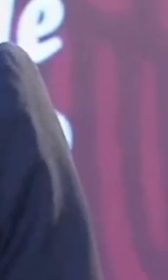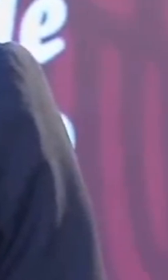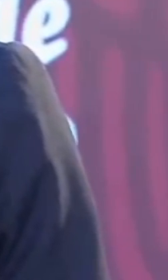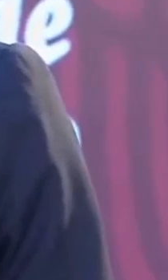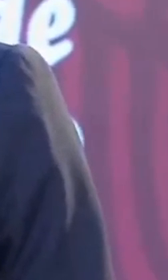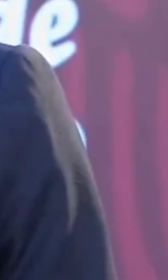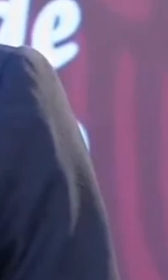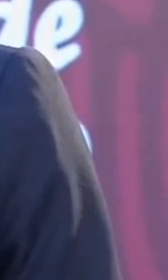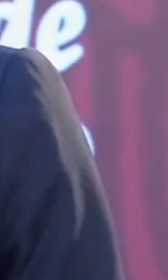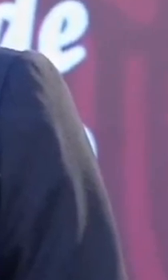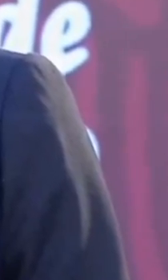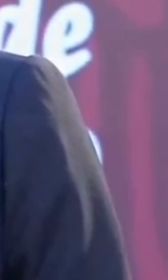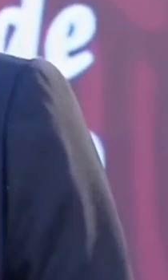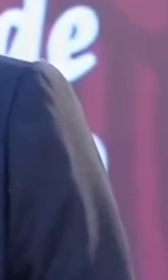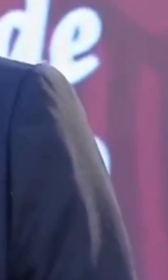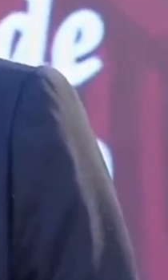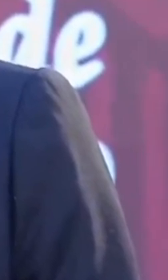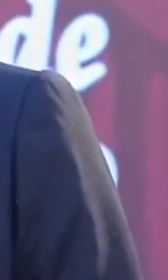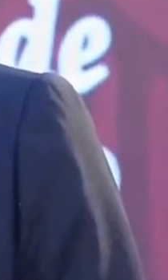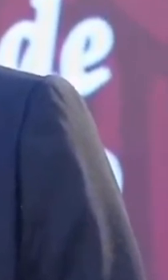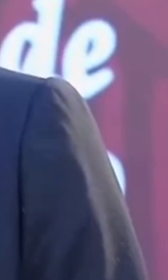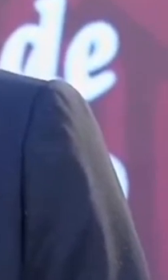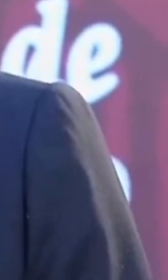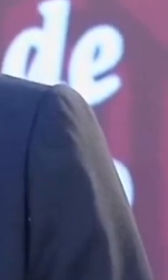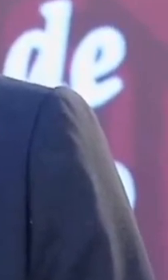cargar combustible,